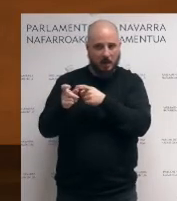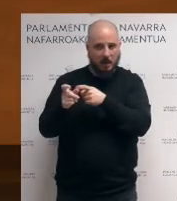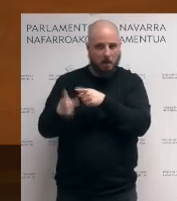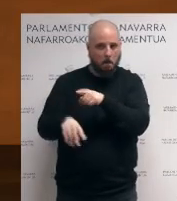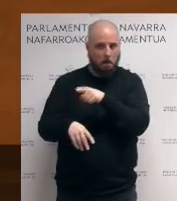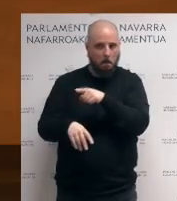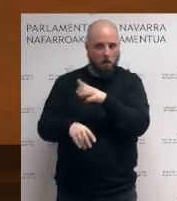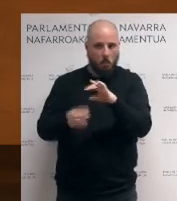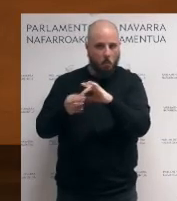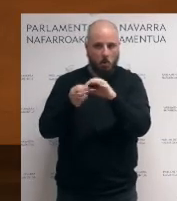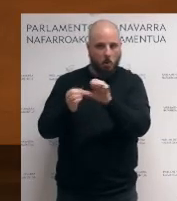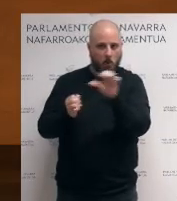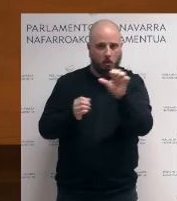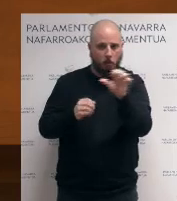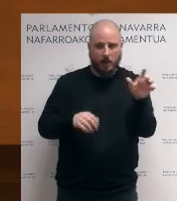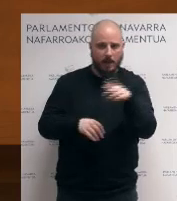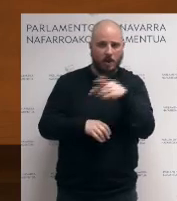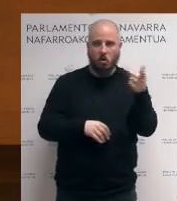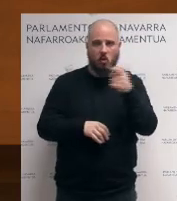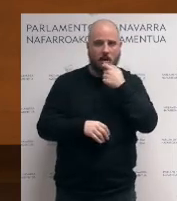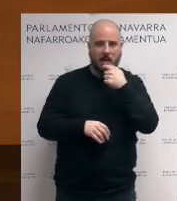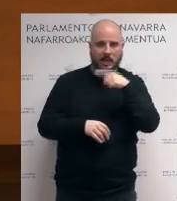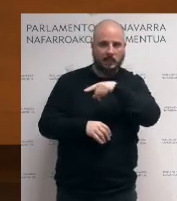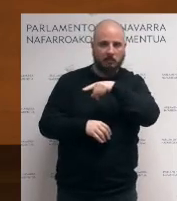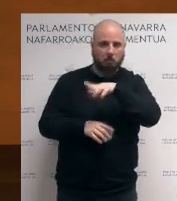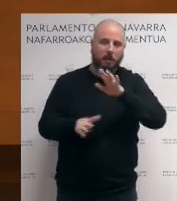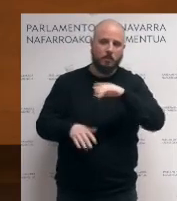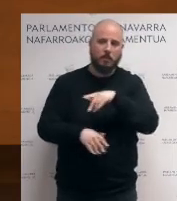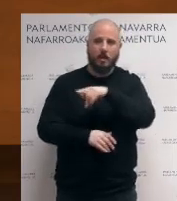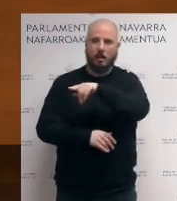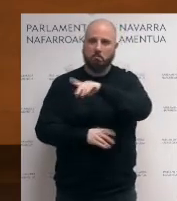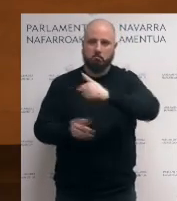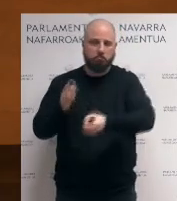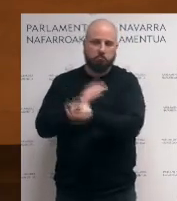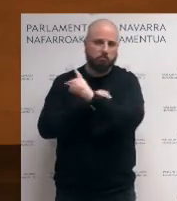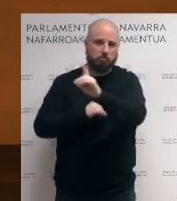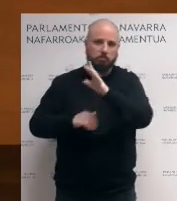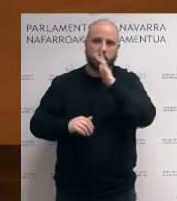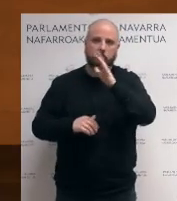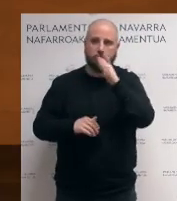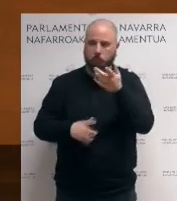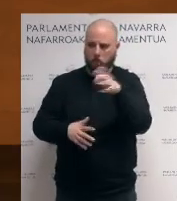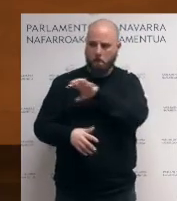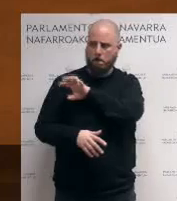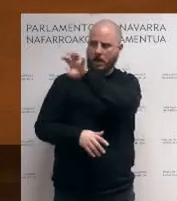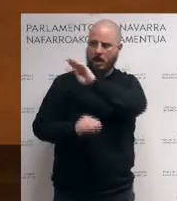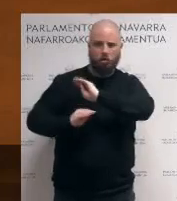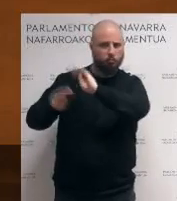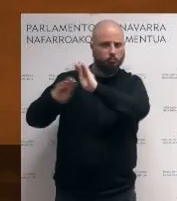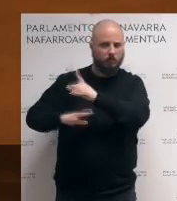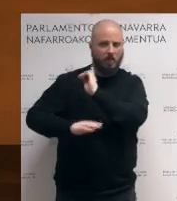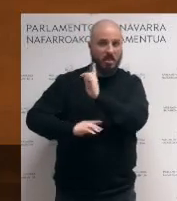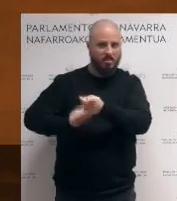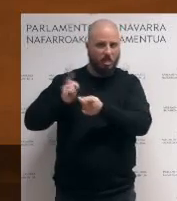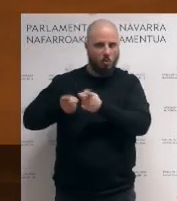producido la Unión Europea ni Gran Bretaña. La guerra de Ucrania se ha producido porque un país soberano, Rusia, que además es una dictadura,